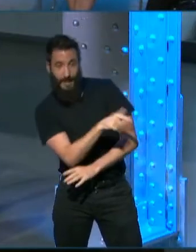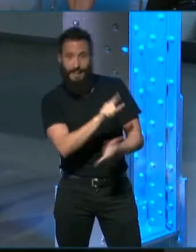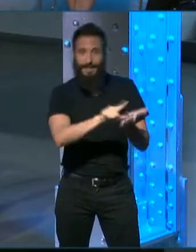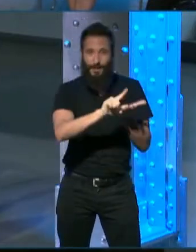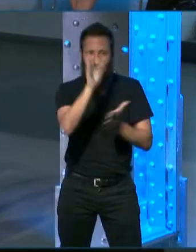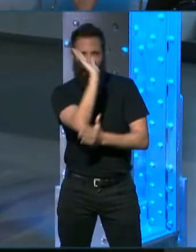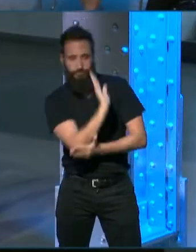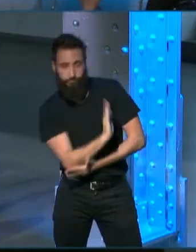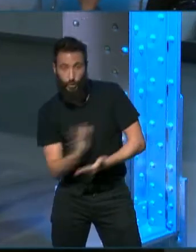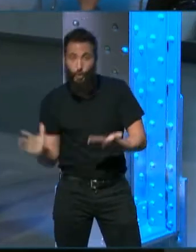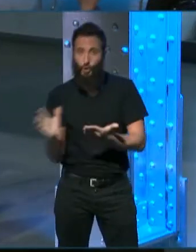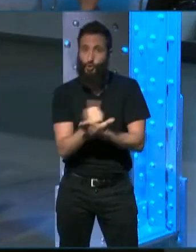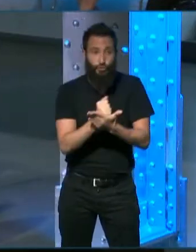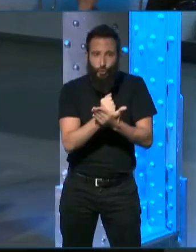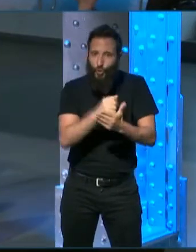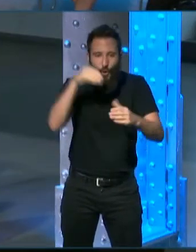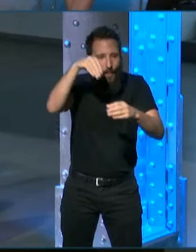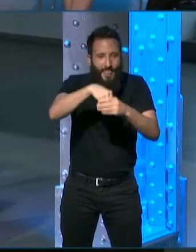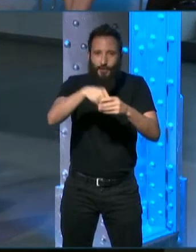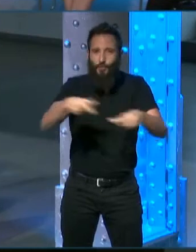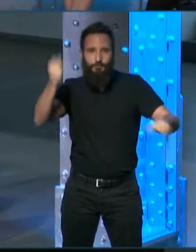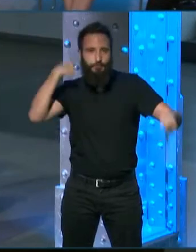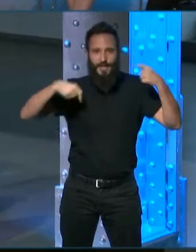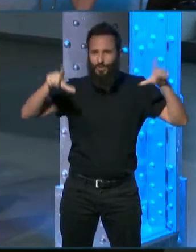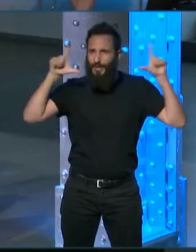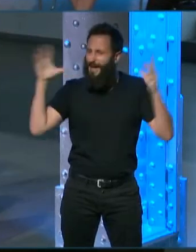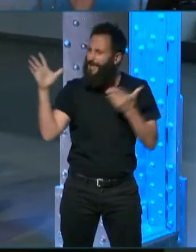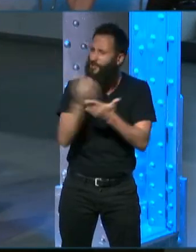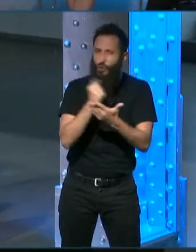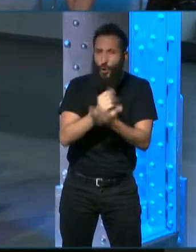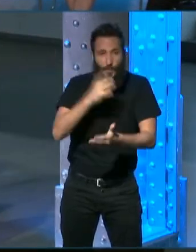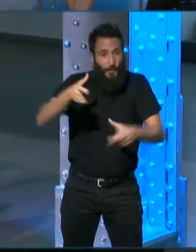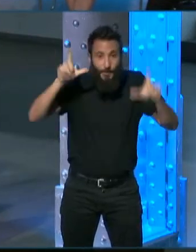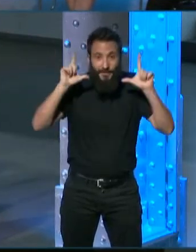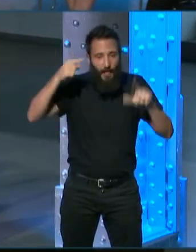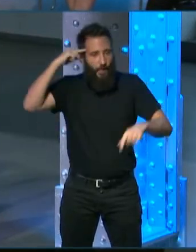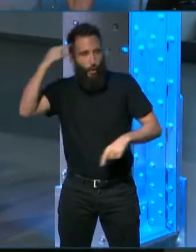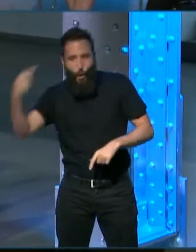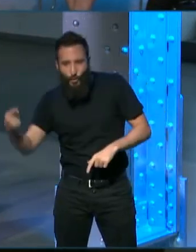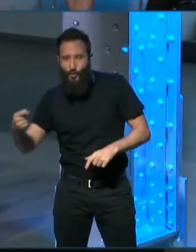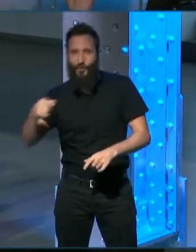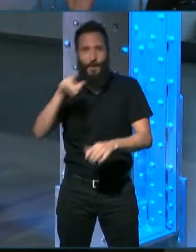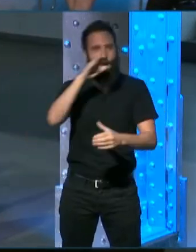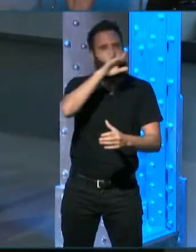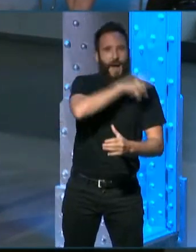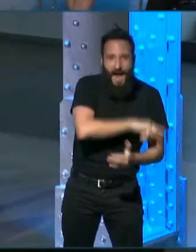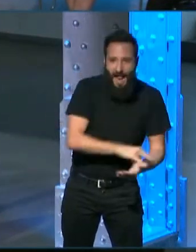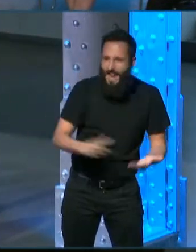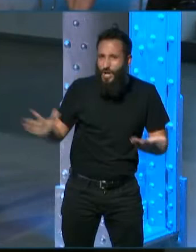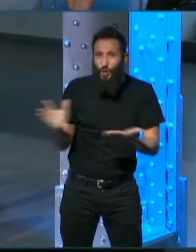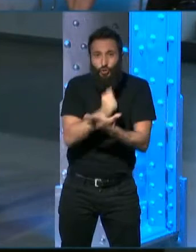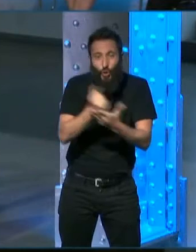había metido en esos personajes. Mis personajes locos y descacharrados estaban llenos de humor y de